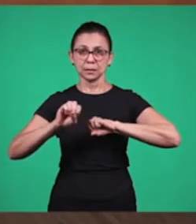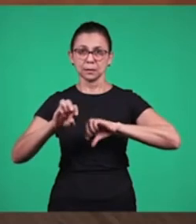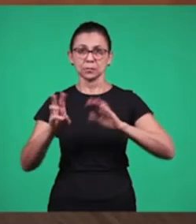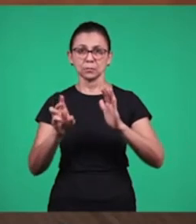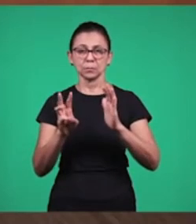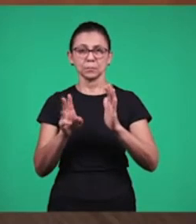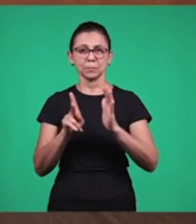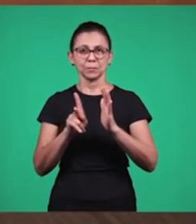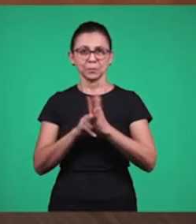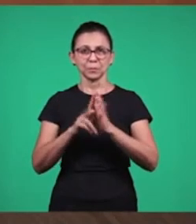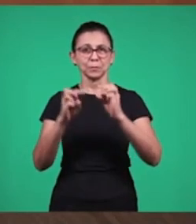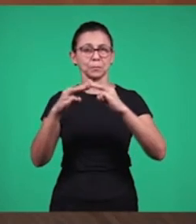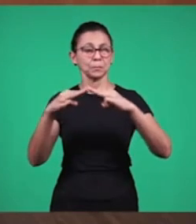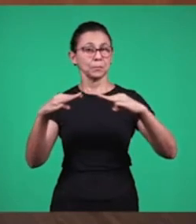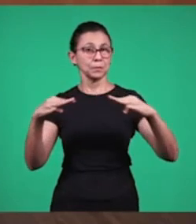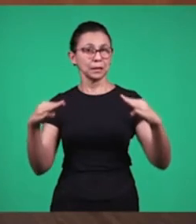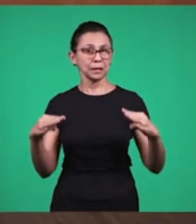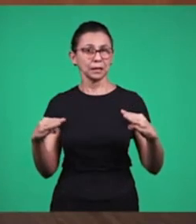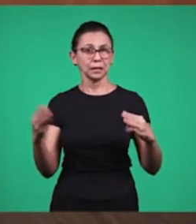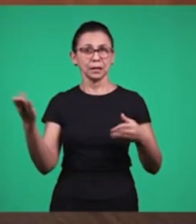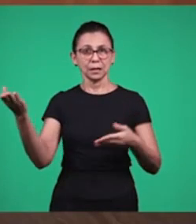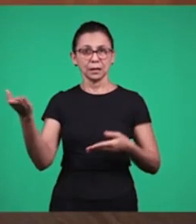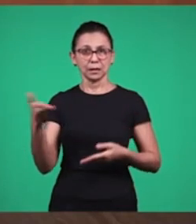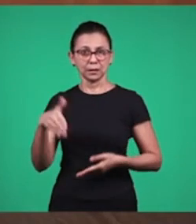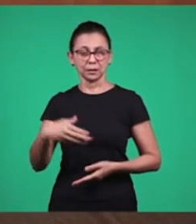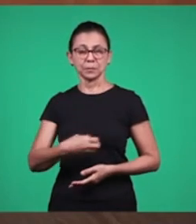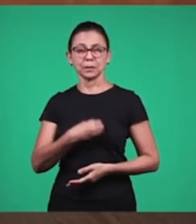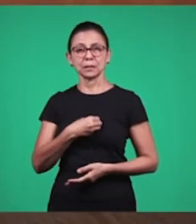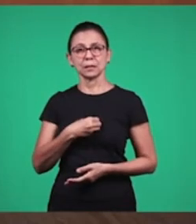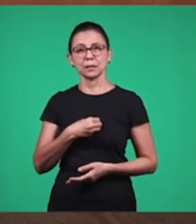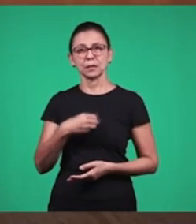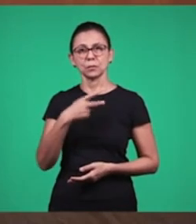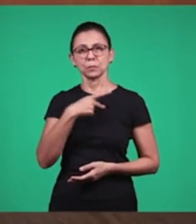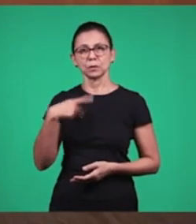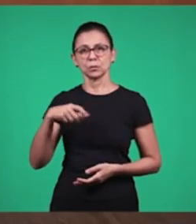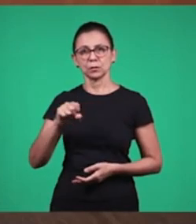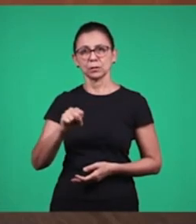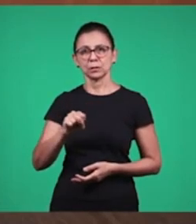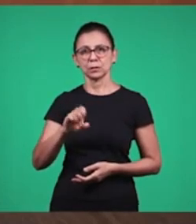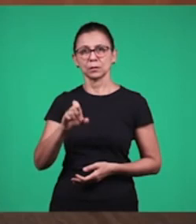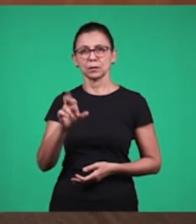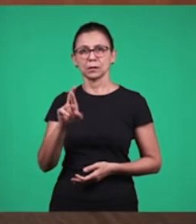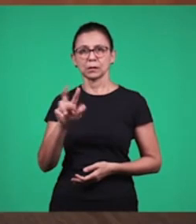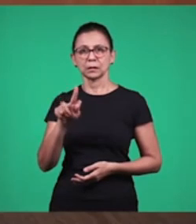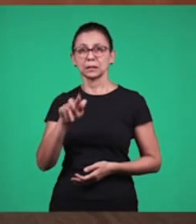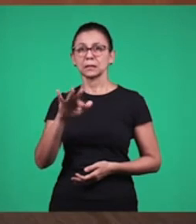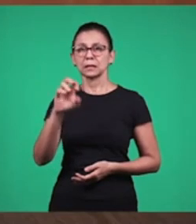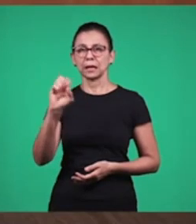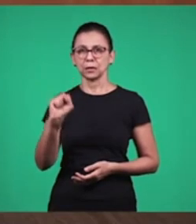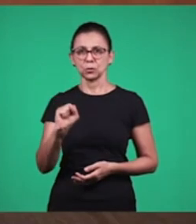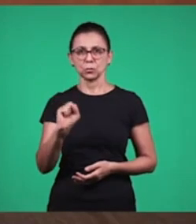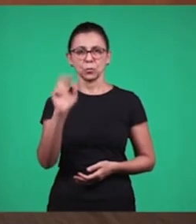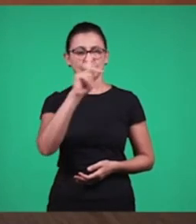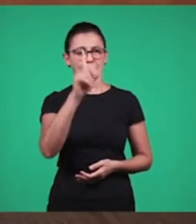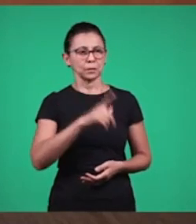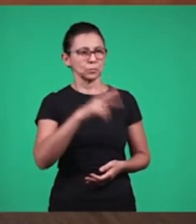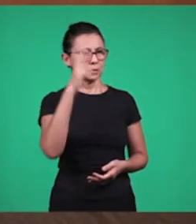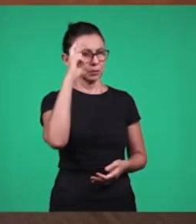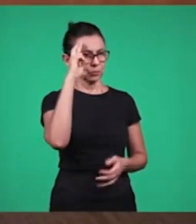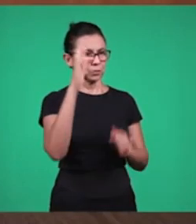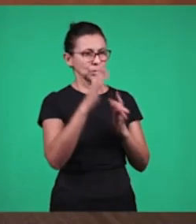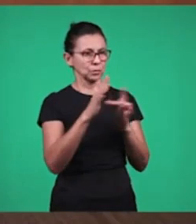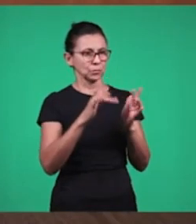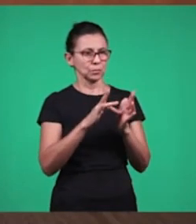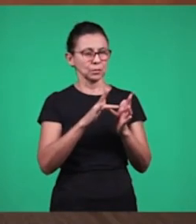de Lecciones del Manaim. Estoy aquí con el pastor Sergio Sousa, pastor La Paz del Señor Jesús. La paz del Señor.